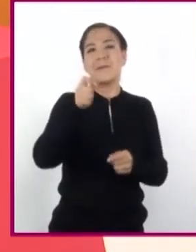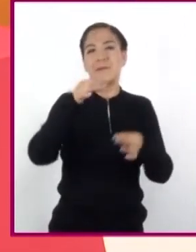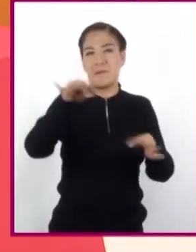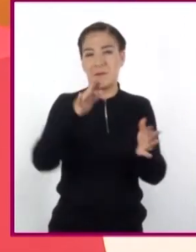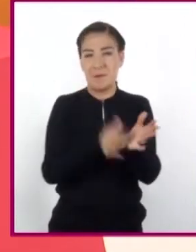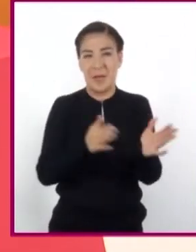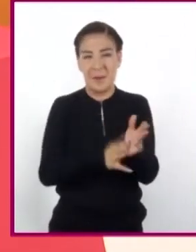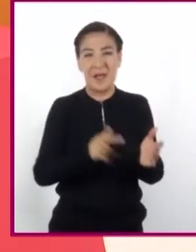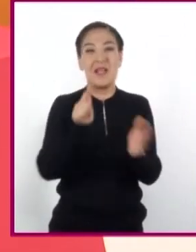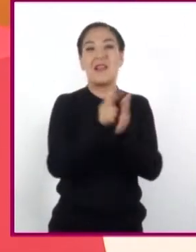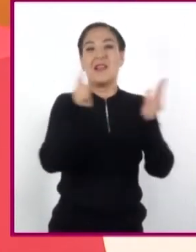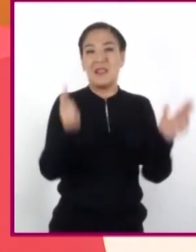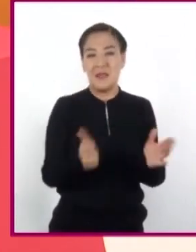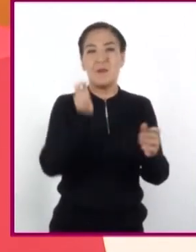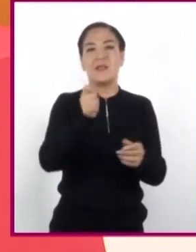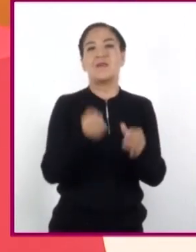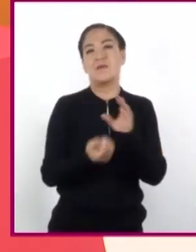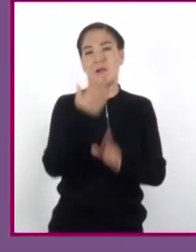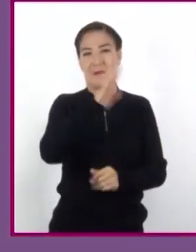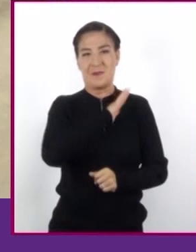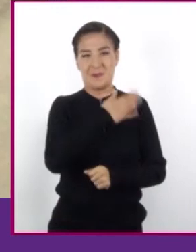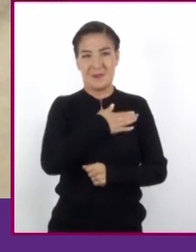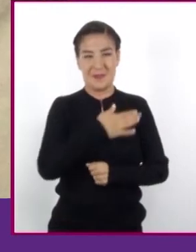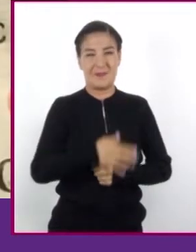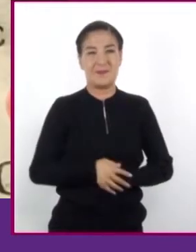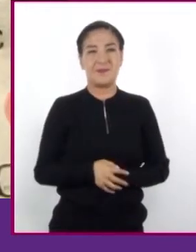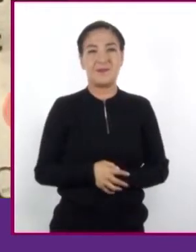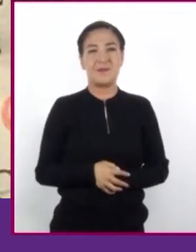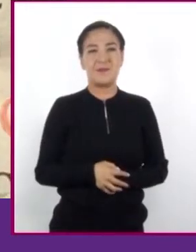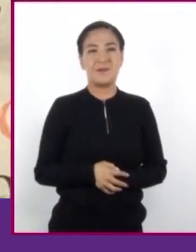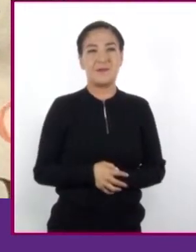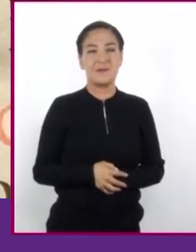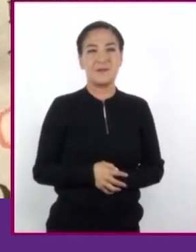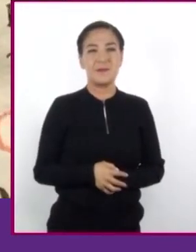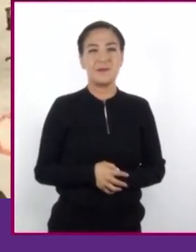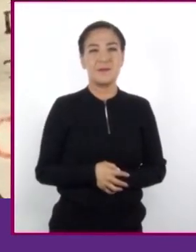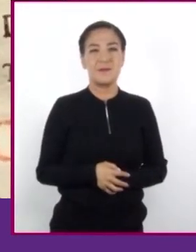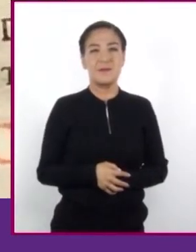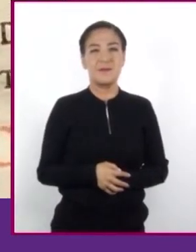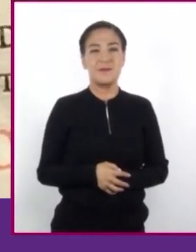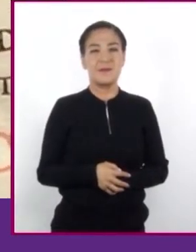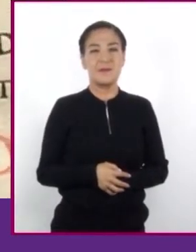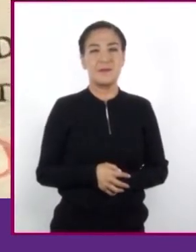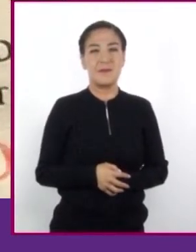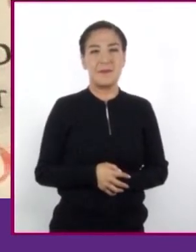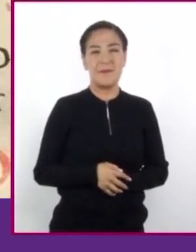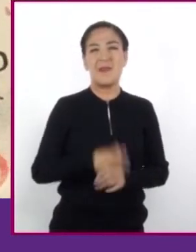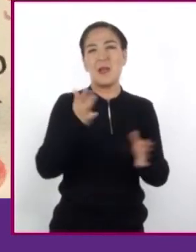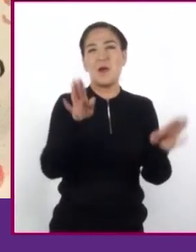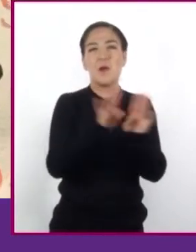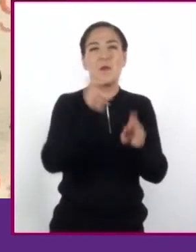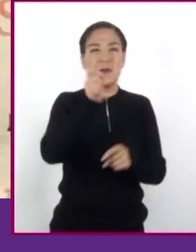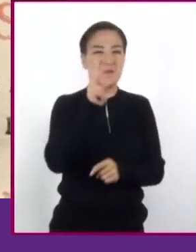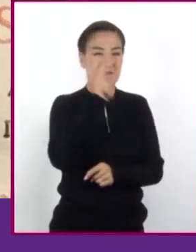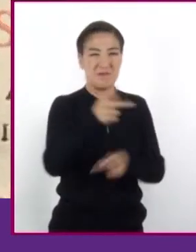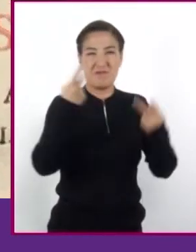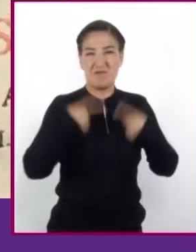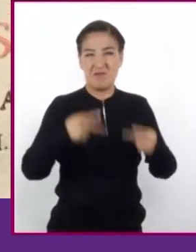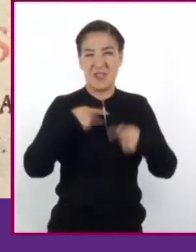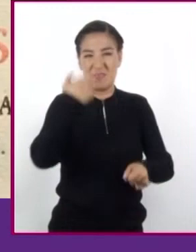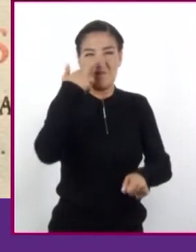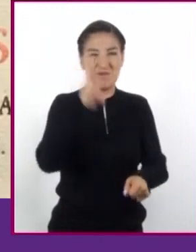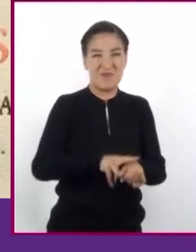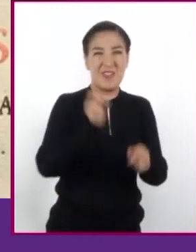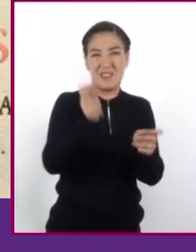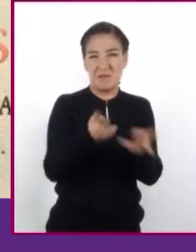Inquisición y libros en la Nueva España? como si se tratase de delincuentes, cientos